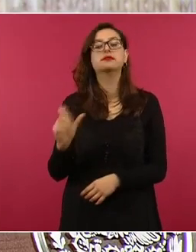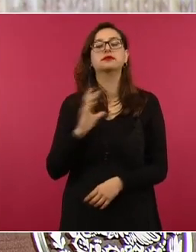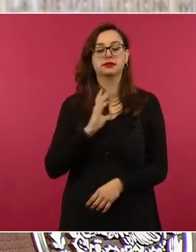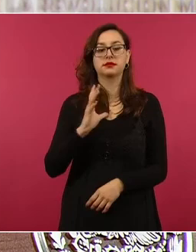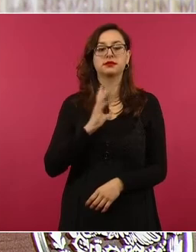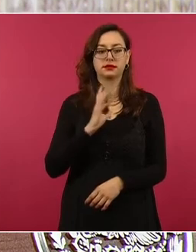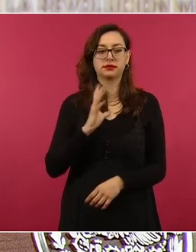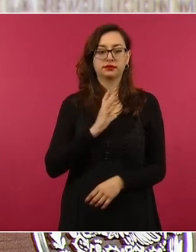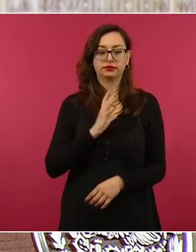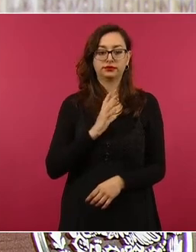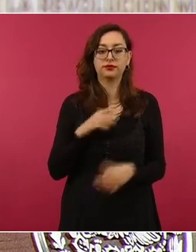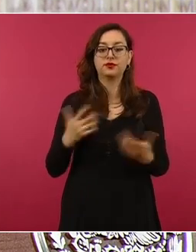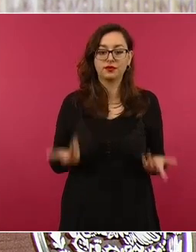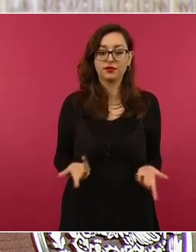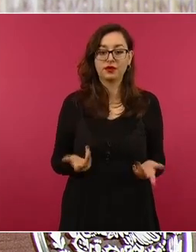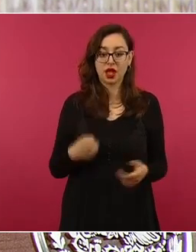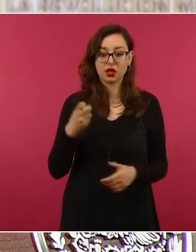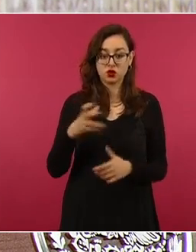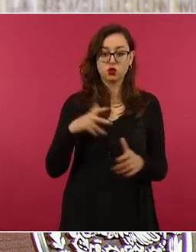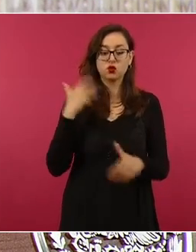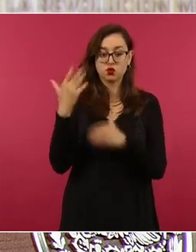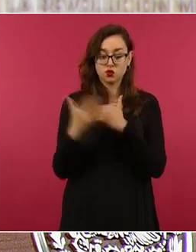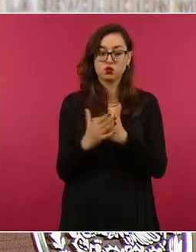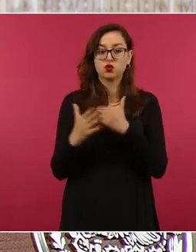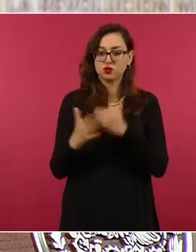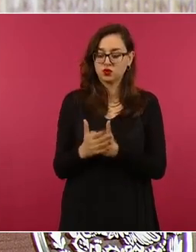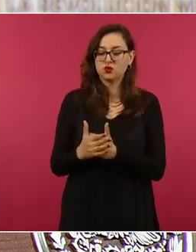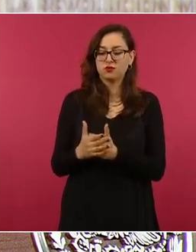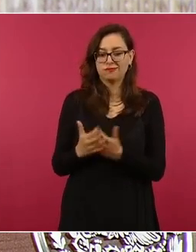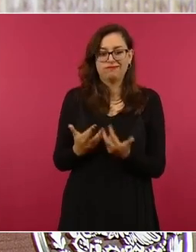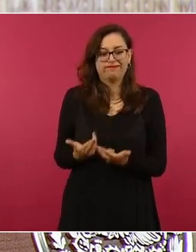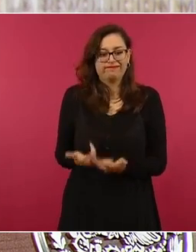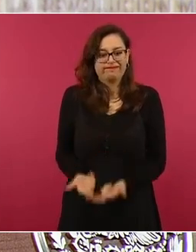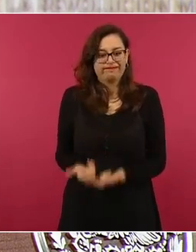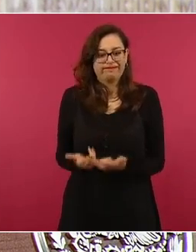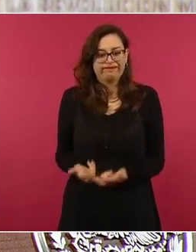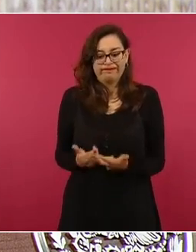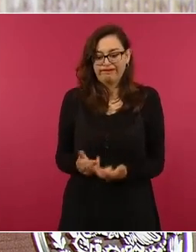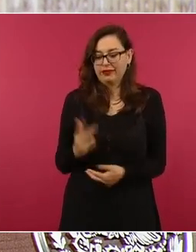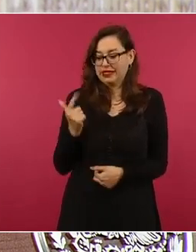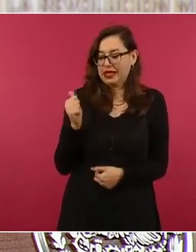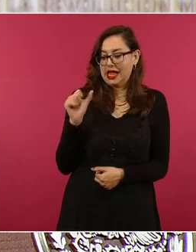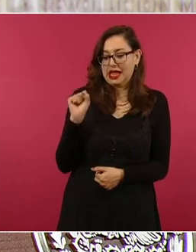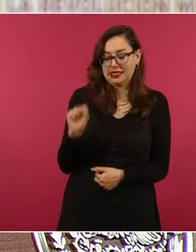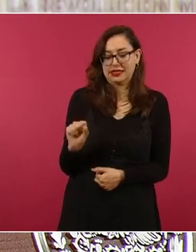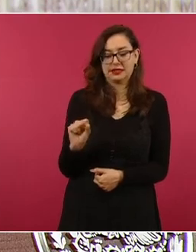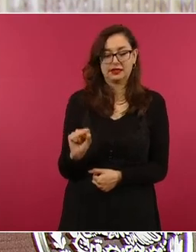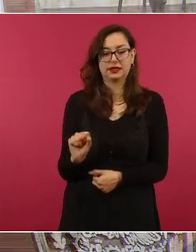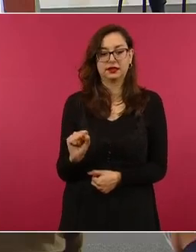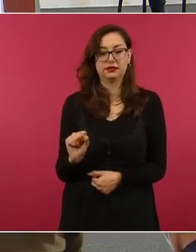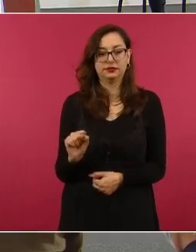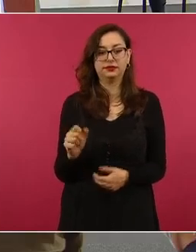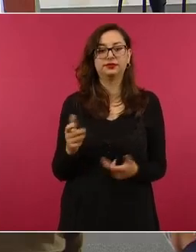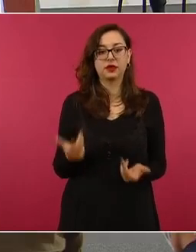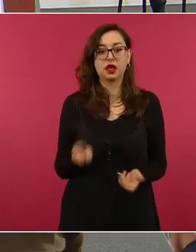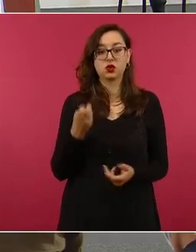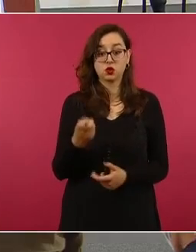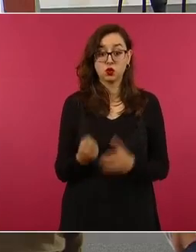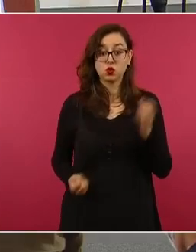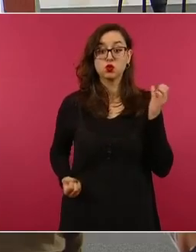Vamos a tener excedentes de gas en Pemex. Entonces, con este gasoducto